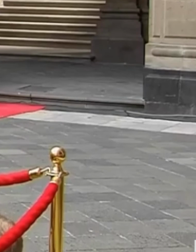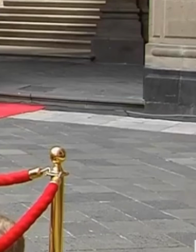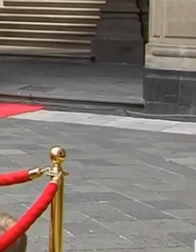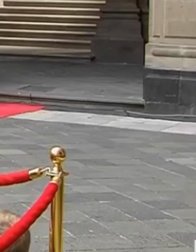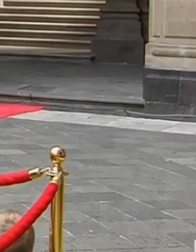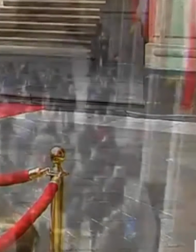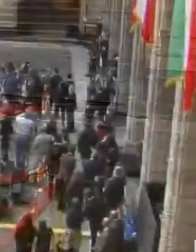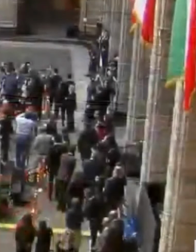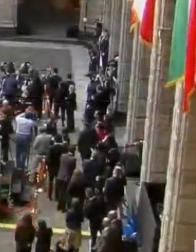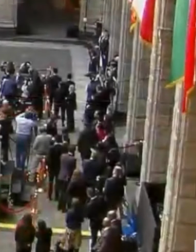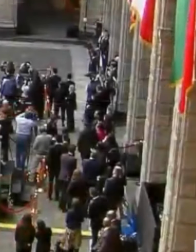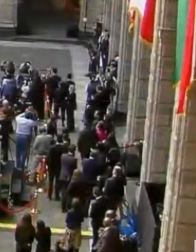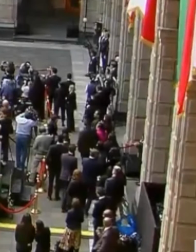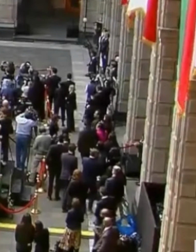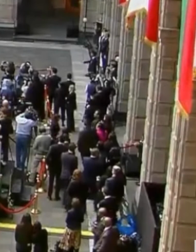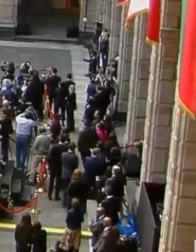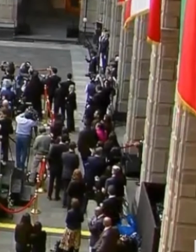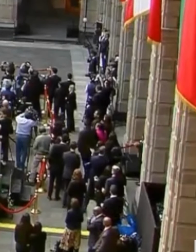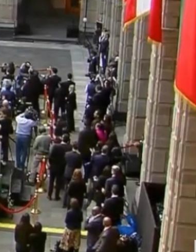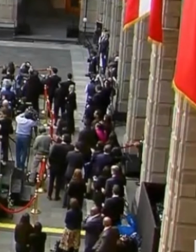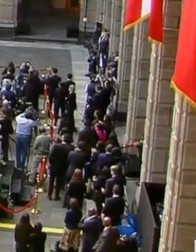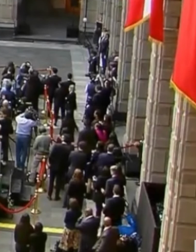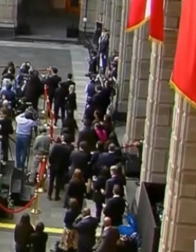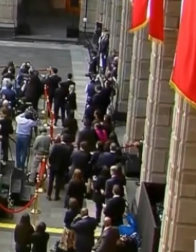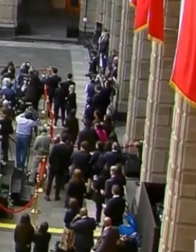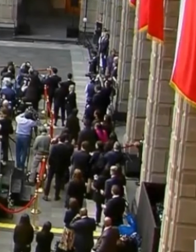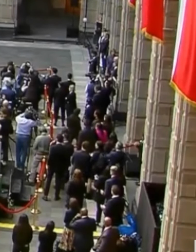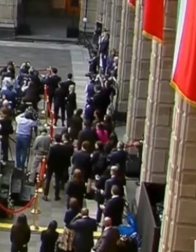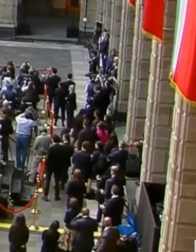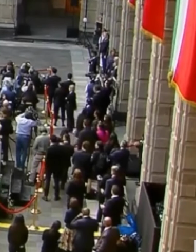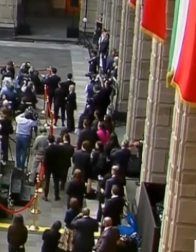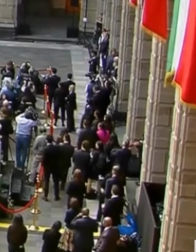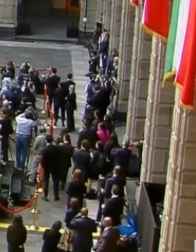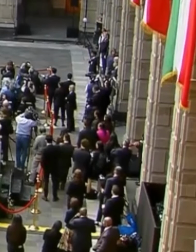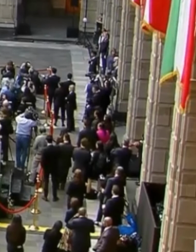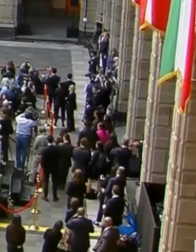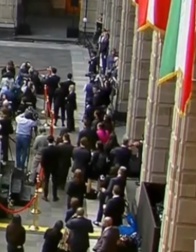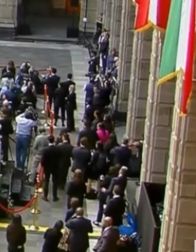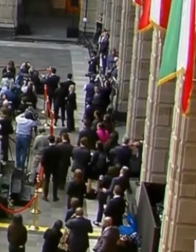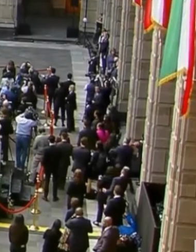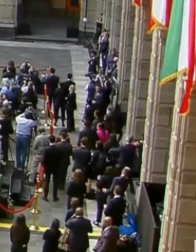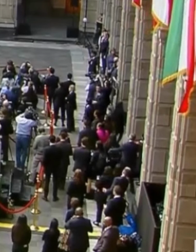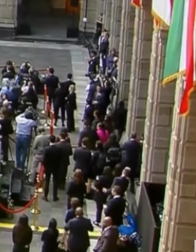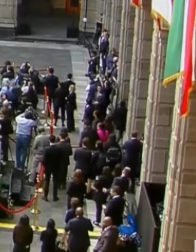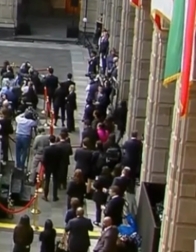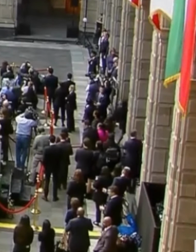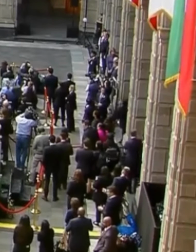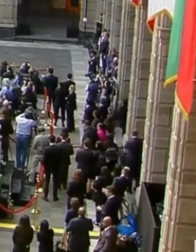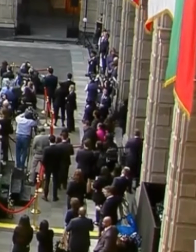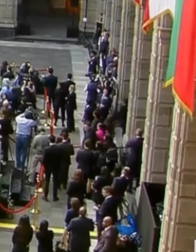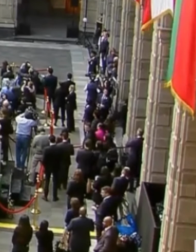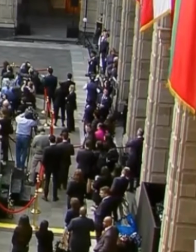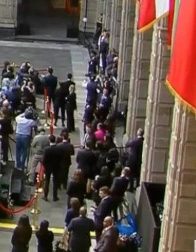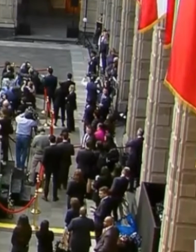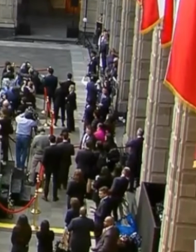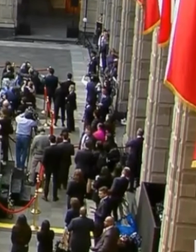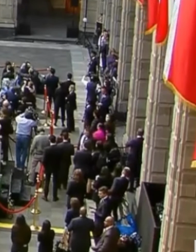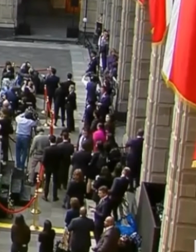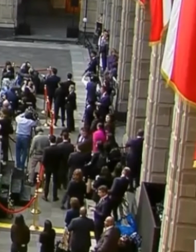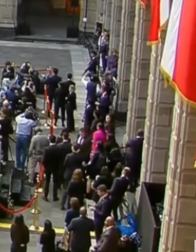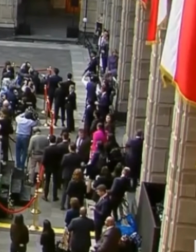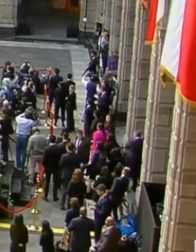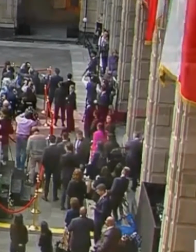y quienes nos siguen por internet a través de redes sociales. Reciban todos la más cordial bienvenida.